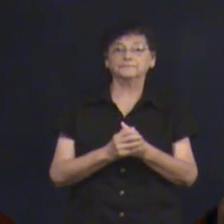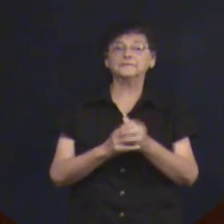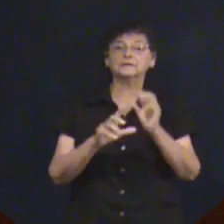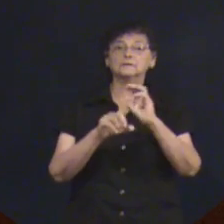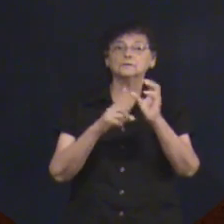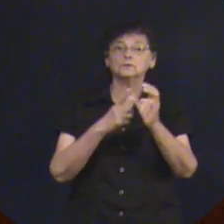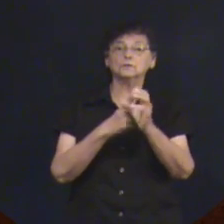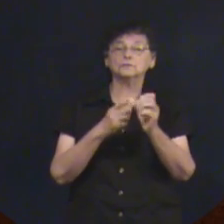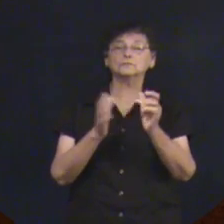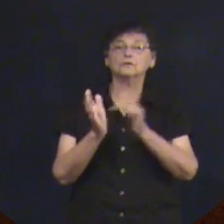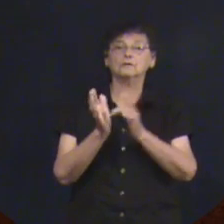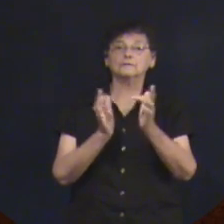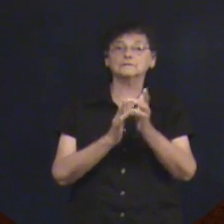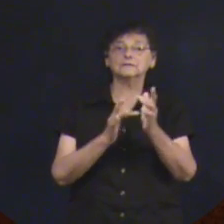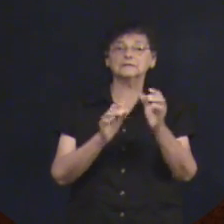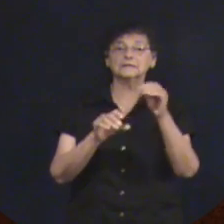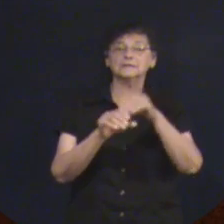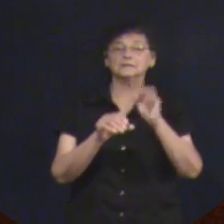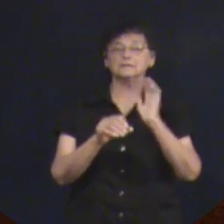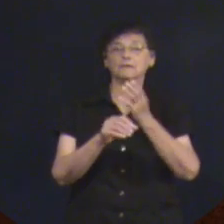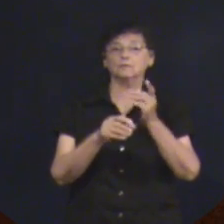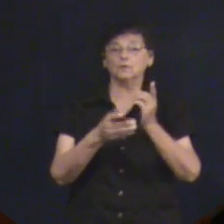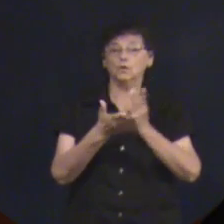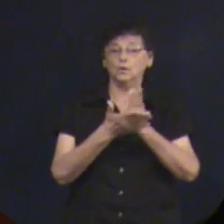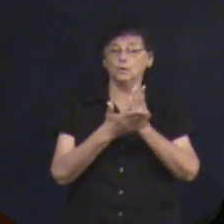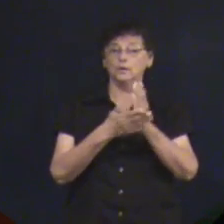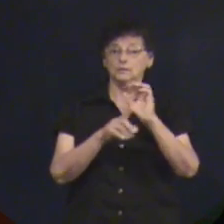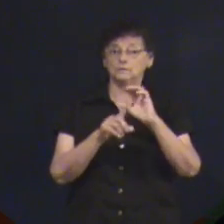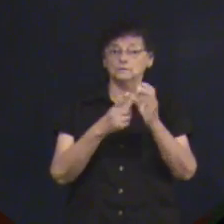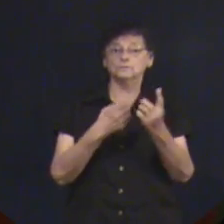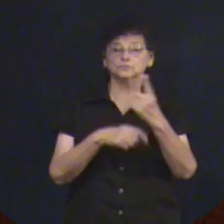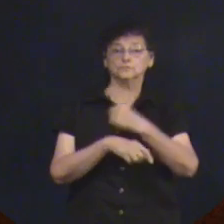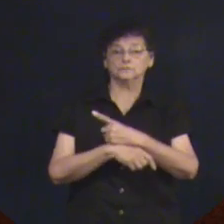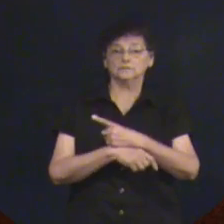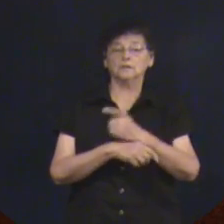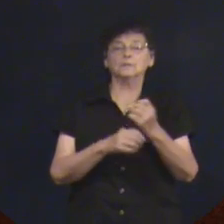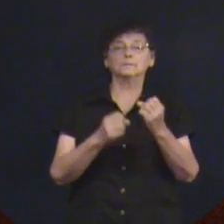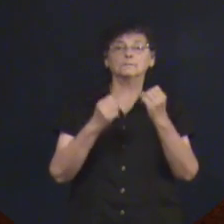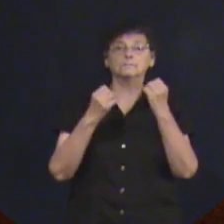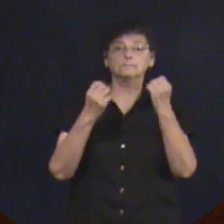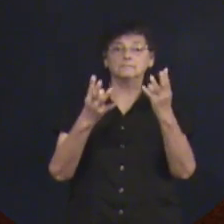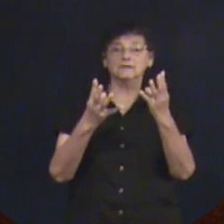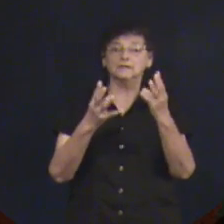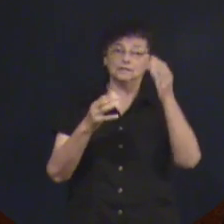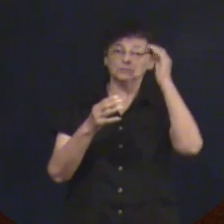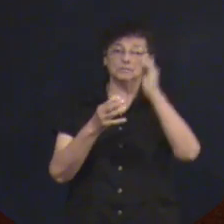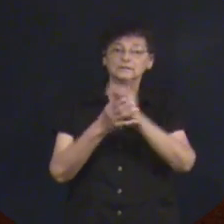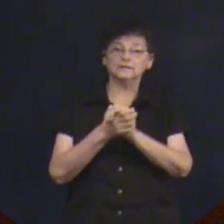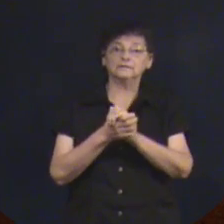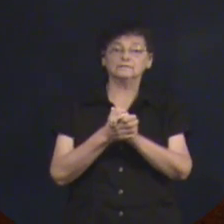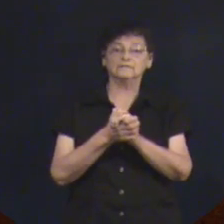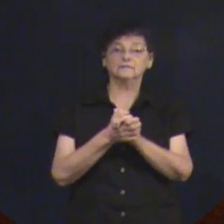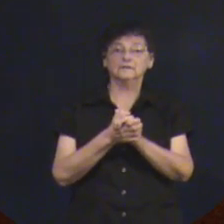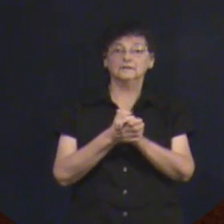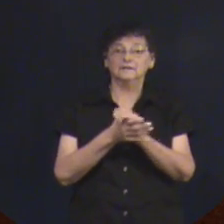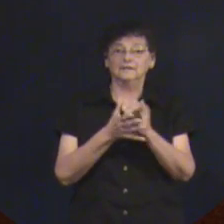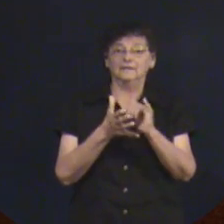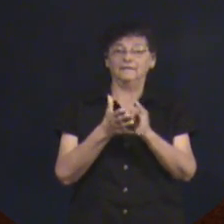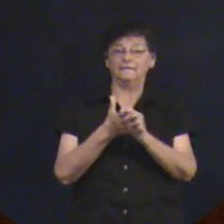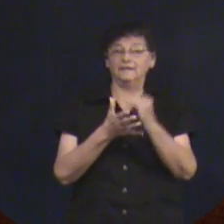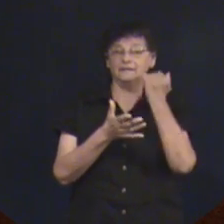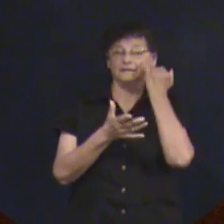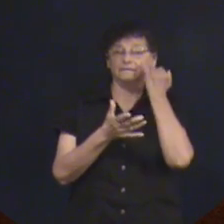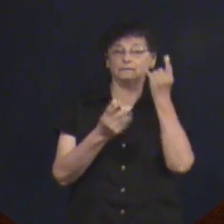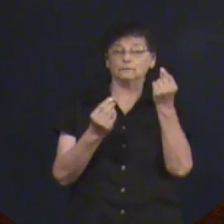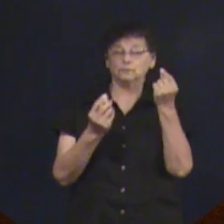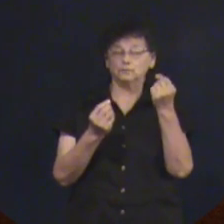cultura de Jesús, como en nuestra propia cultura hoy, muchos creen que si uno